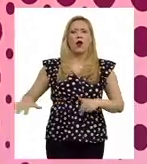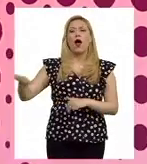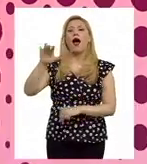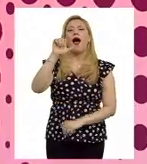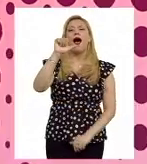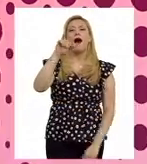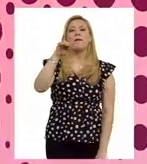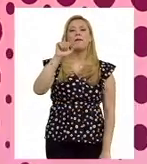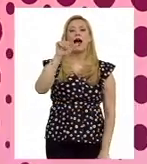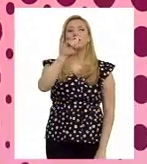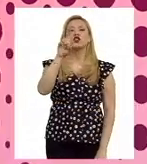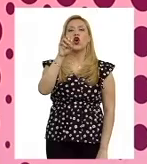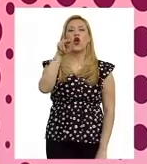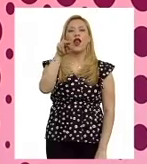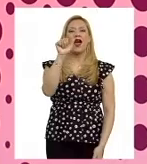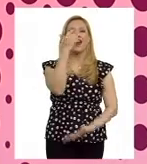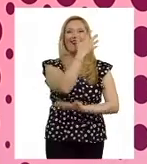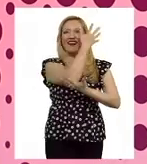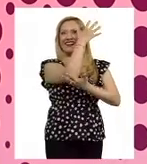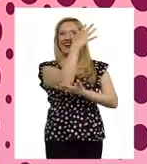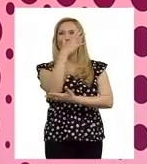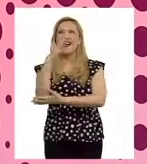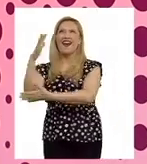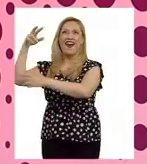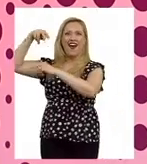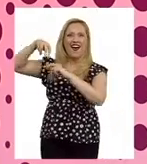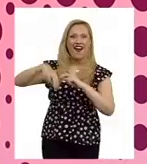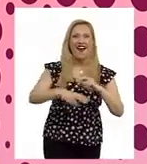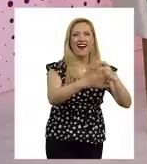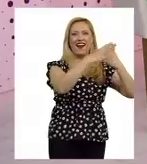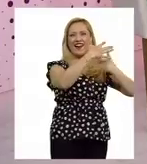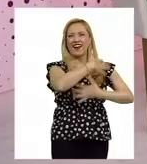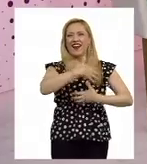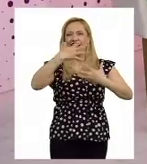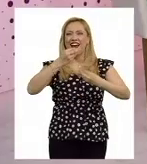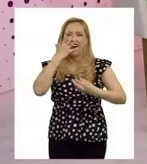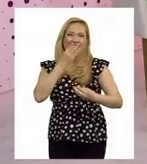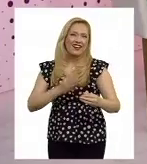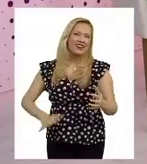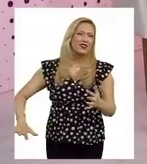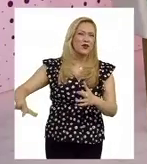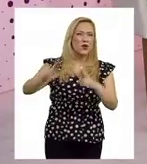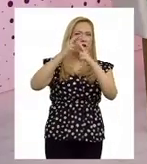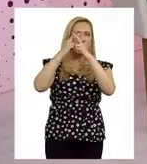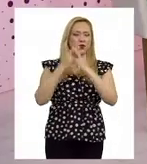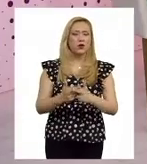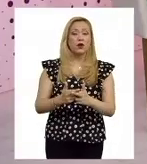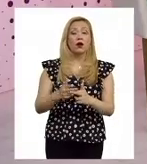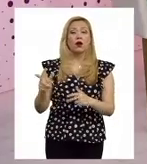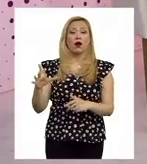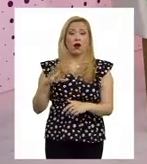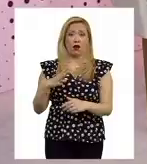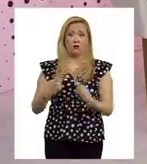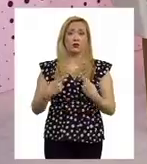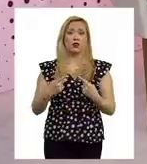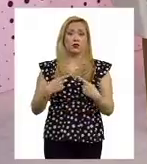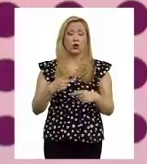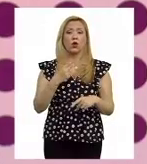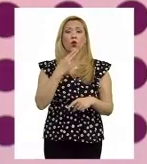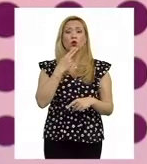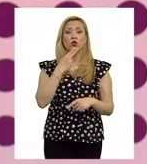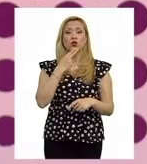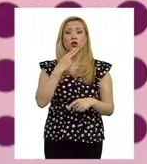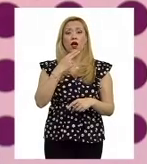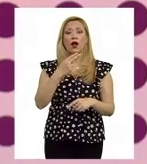Amazonas. Hemos visto comunidades indígenas, por ejemplo, que resisten a la minería o ilegal, que utiliza mercurio y contamina